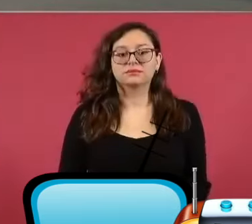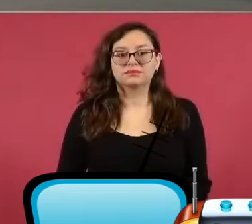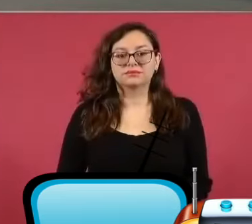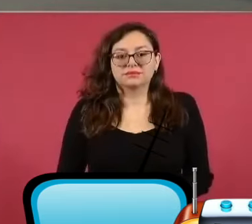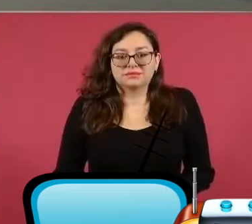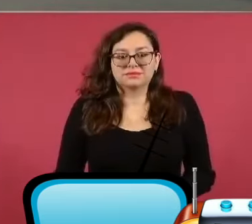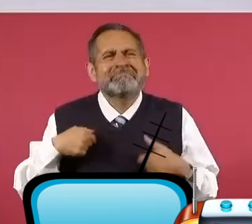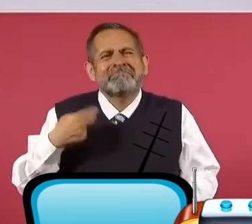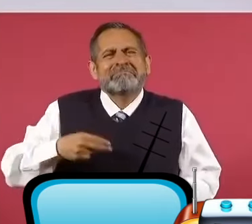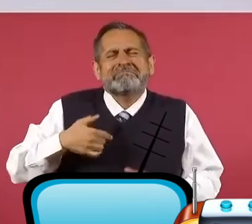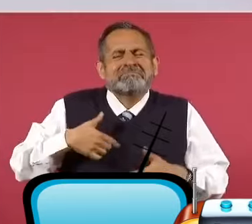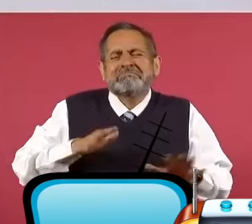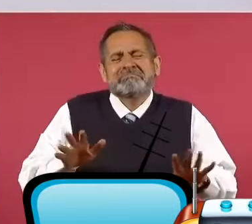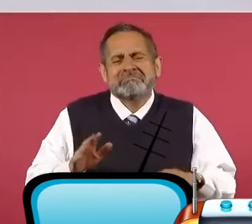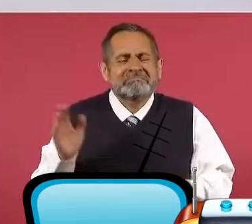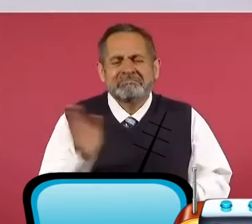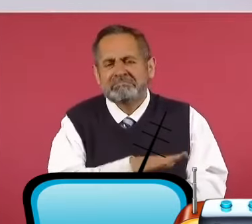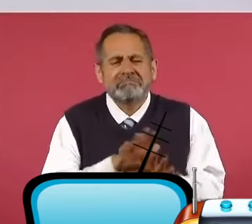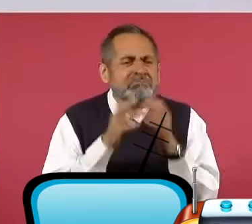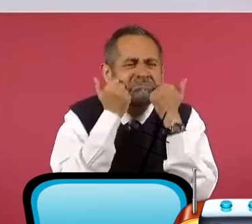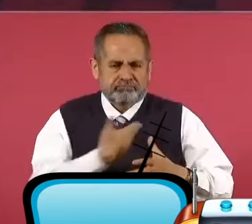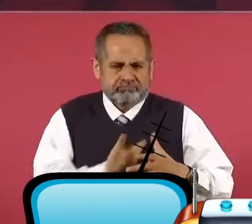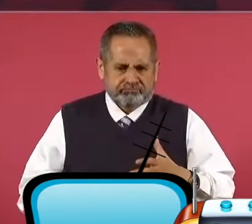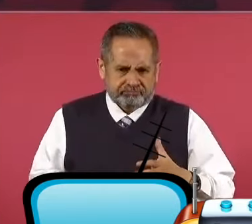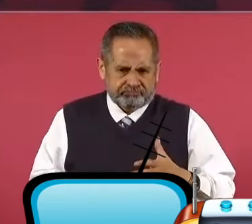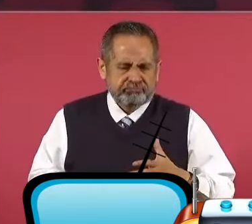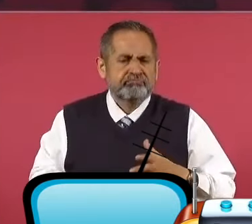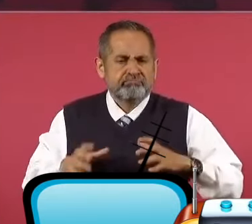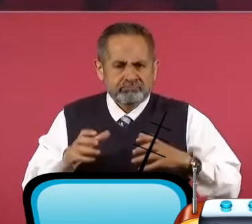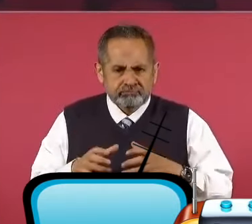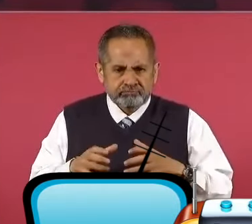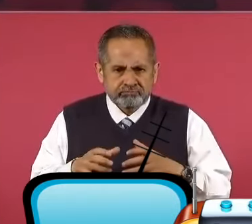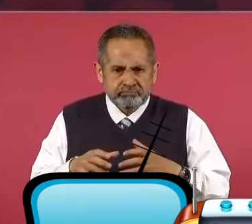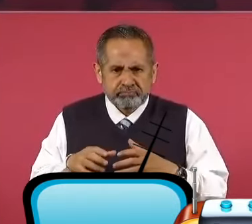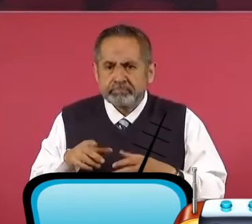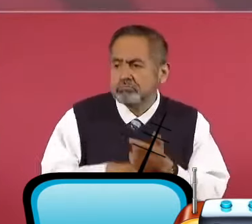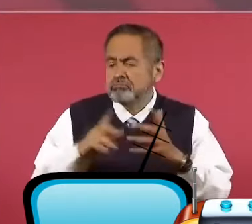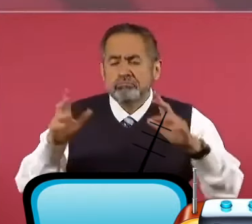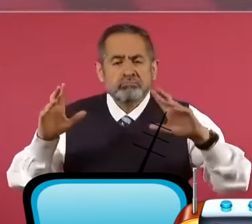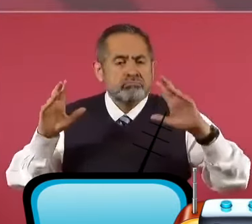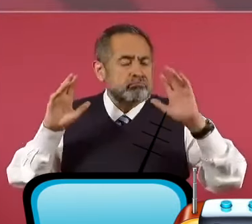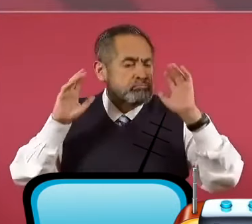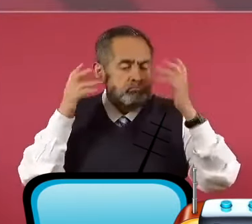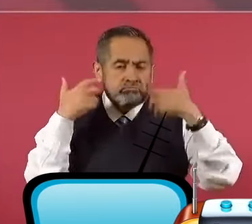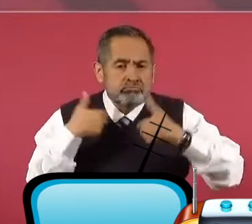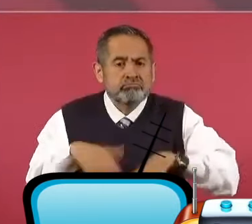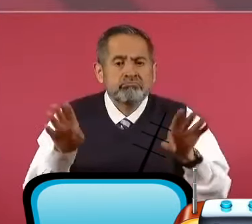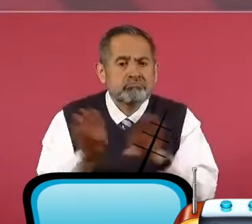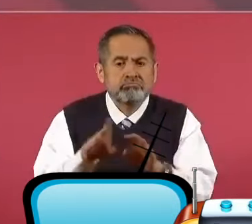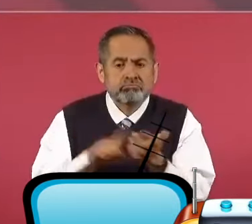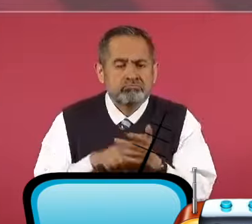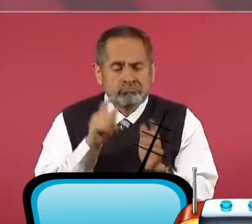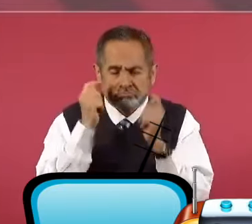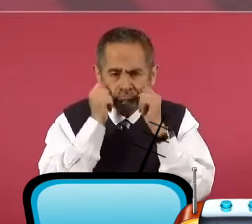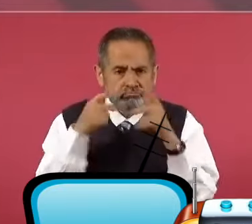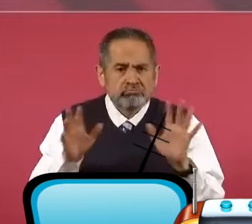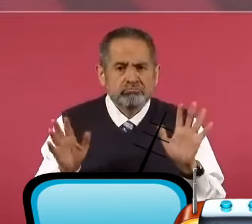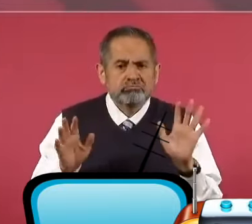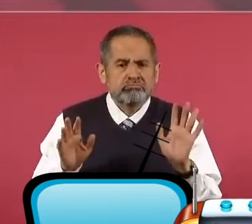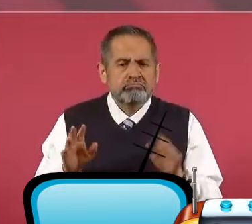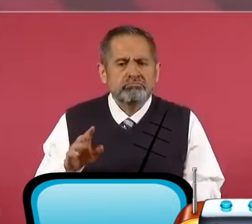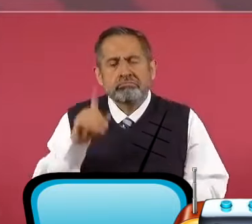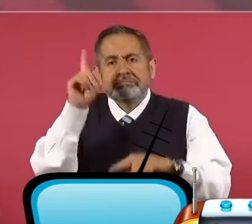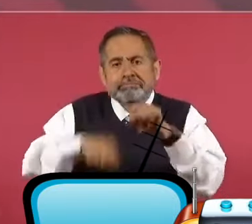que estés ahí atrás. A mí me pueden llamar como quieran y nadie votó por su familia. Y erradicar esa idea de que su esposo